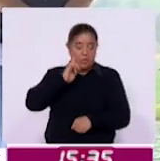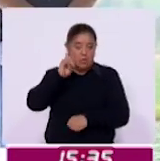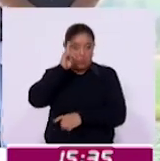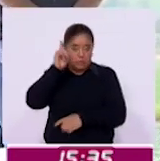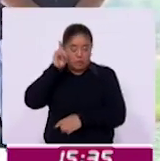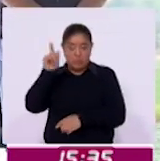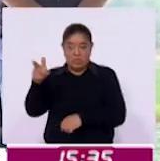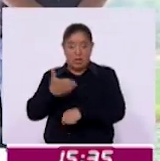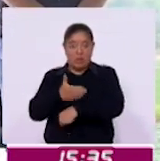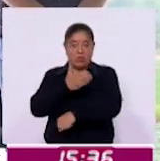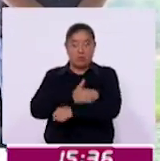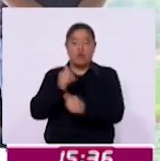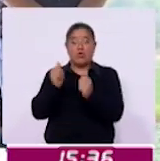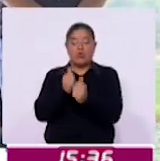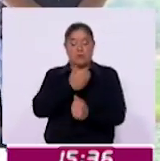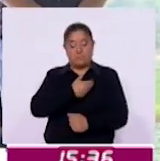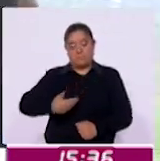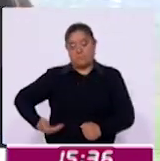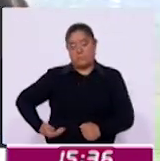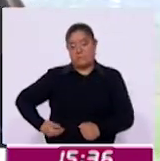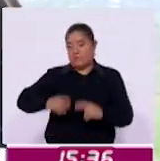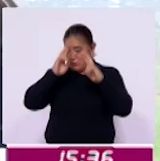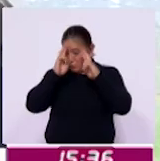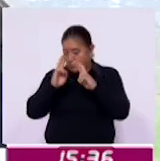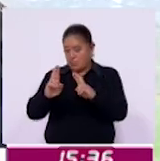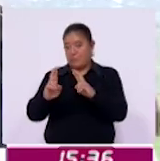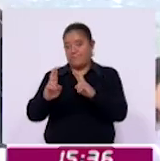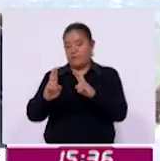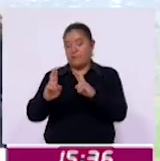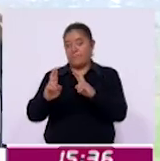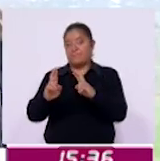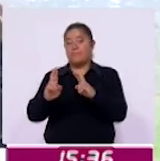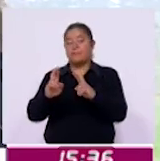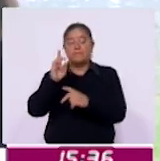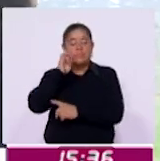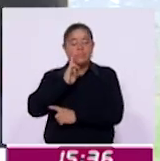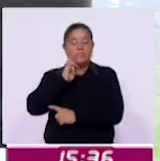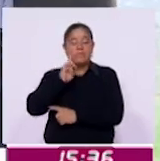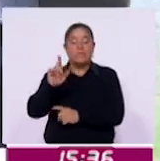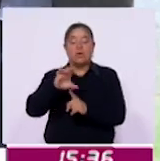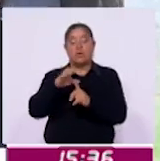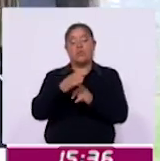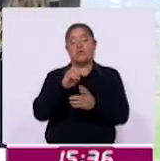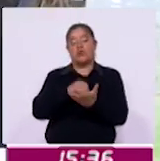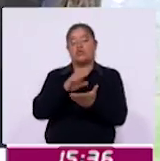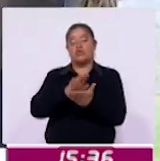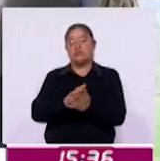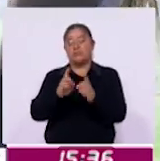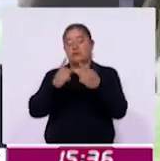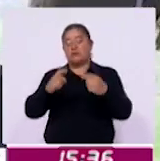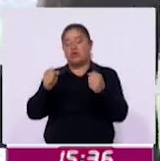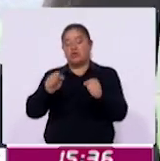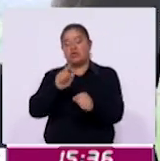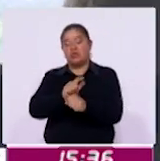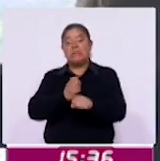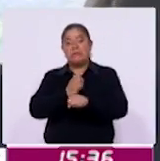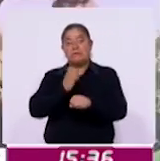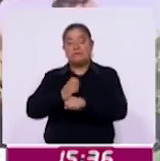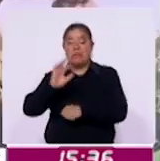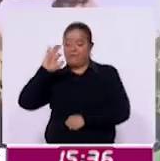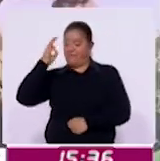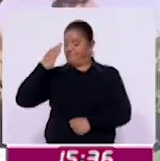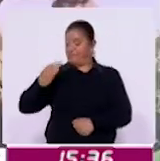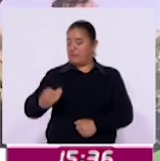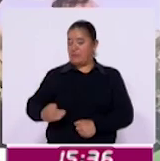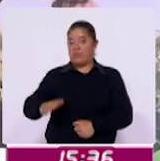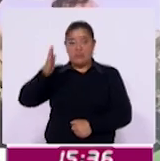Cisneros, acompañada de la presidenta honorífica del Comité Consultivo de Bienestar y Desarrollo Social del Estado, María Fernanda Espinosa de los Monteros Cuellar, y